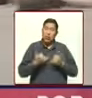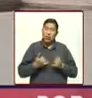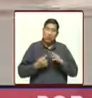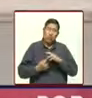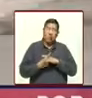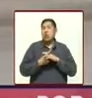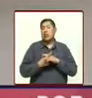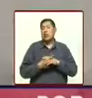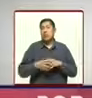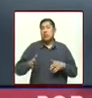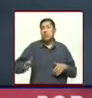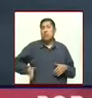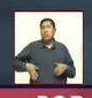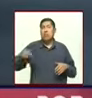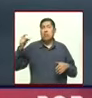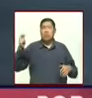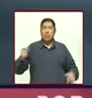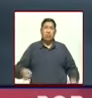Recién ha aparecido este perrito.